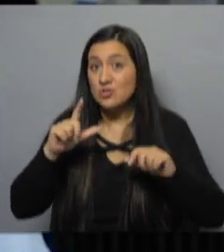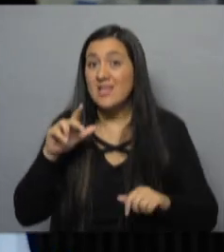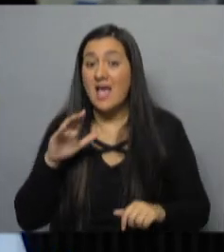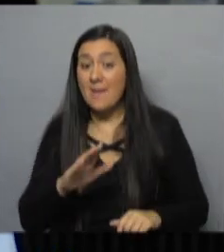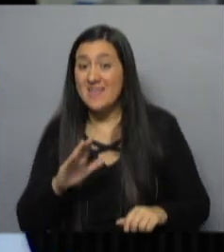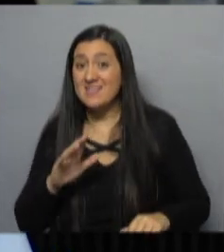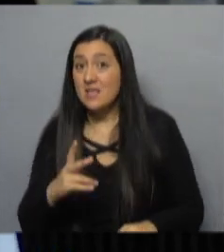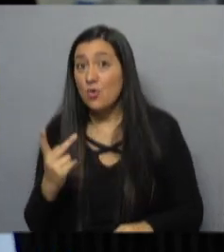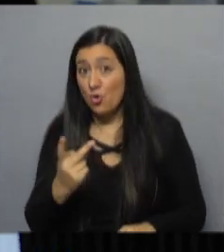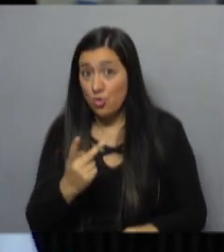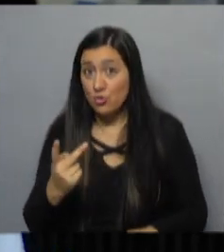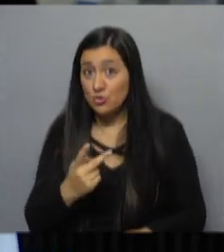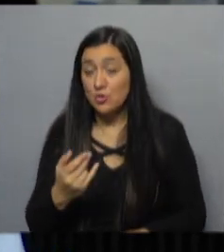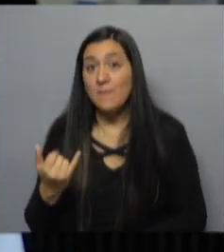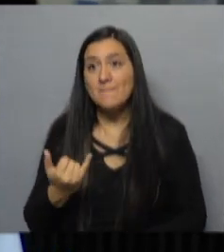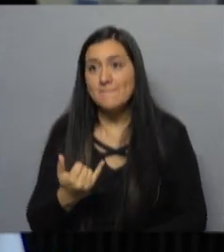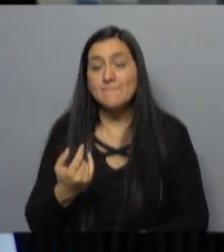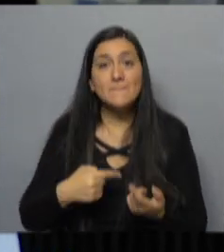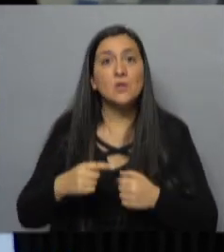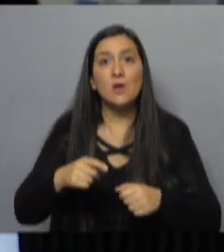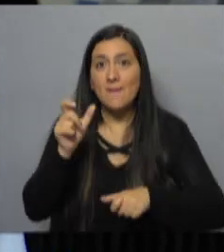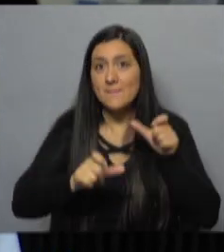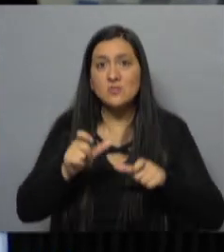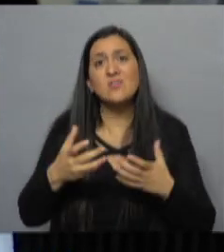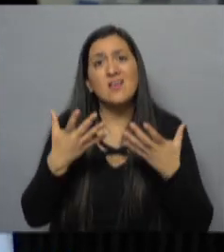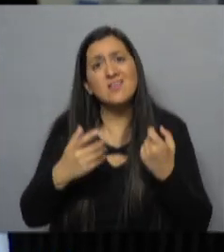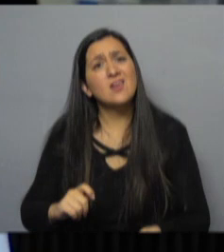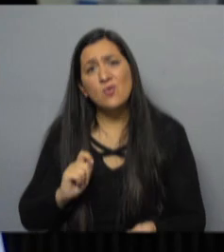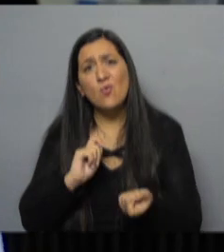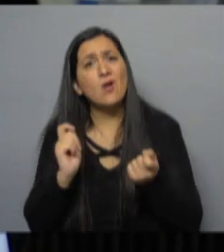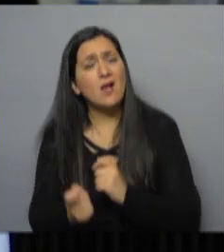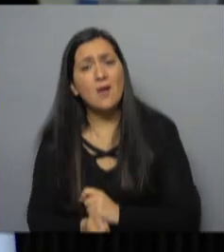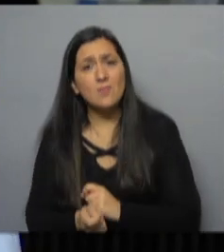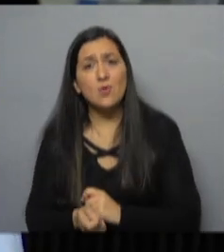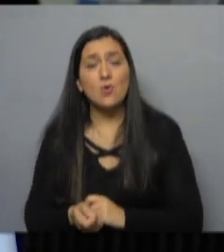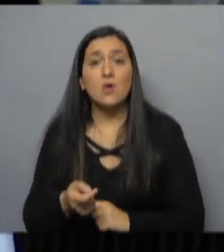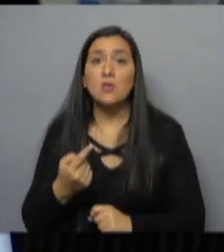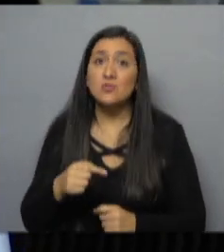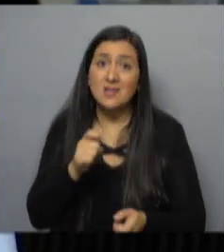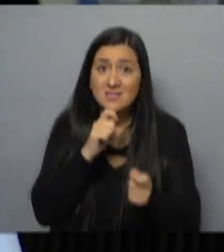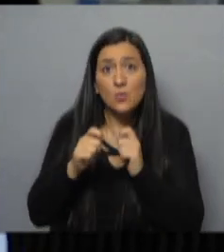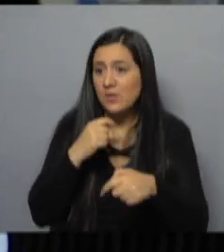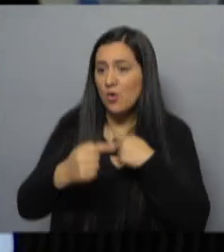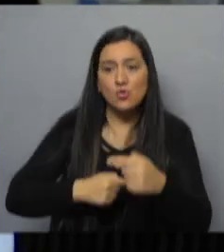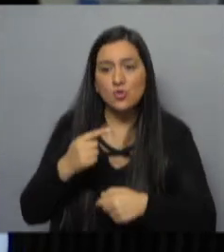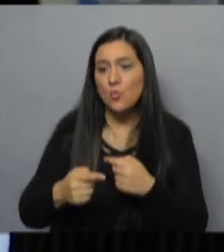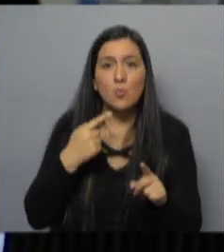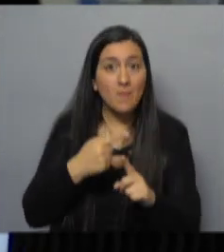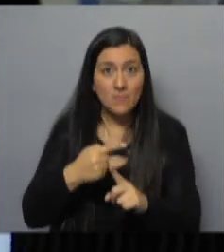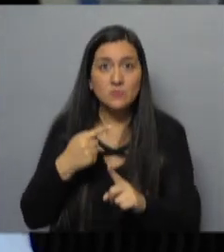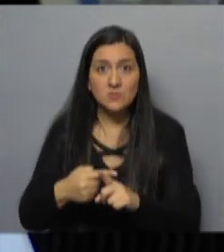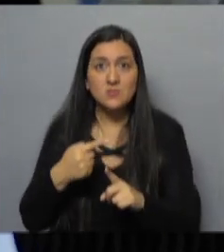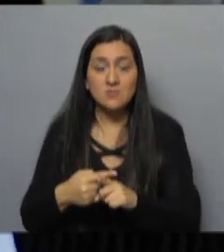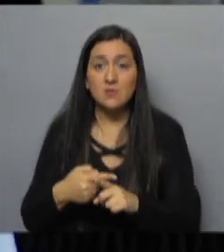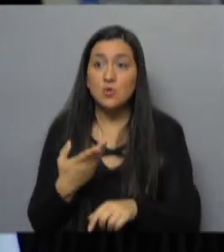una determinación tal del pueblo colombiano por un cambio que, insisto, esto no ha afectado las encuestas. Lo que estamos es